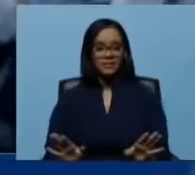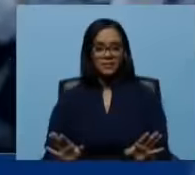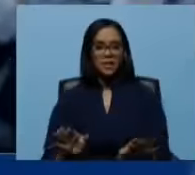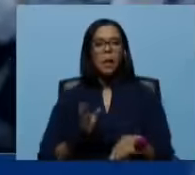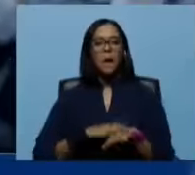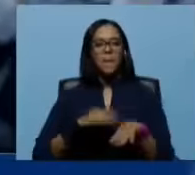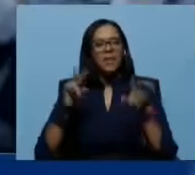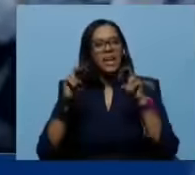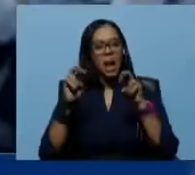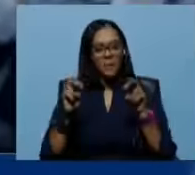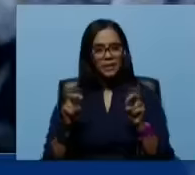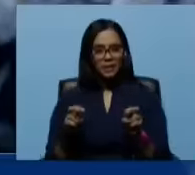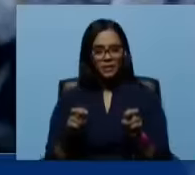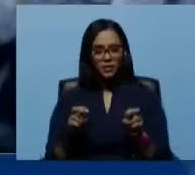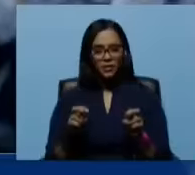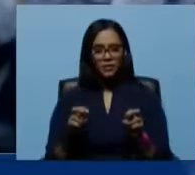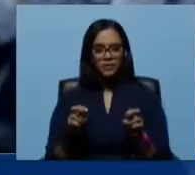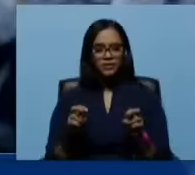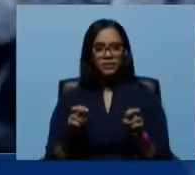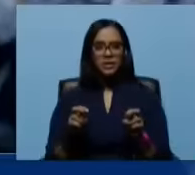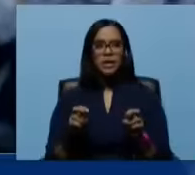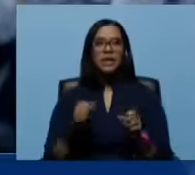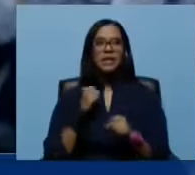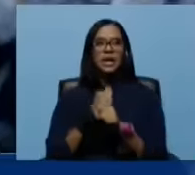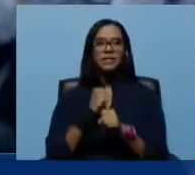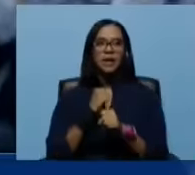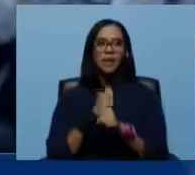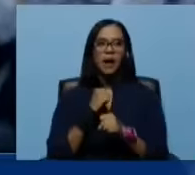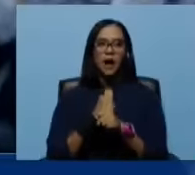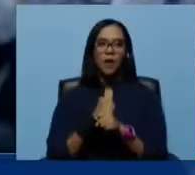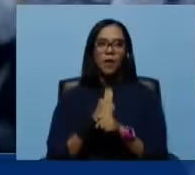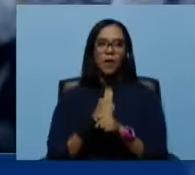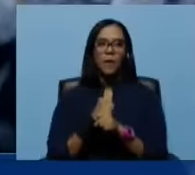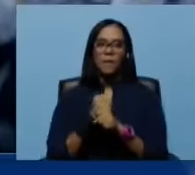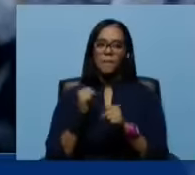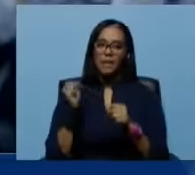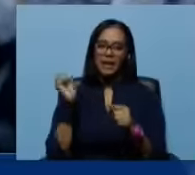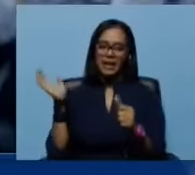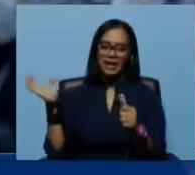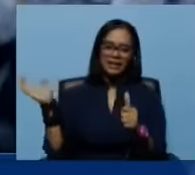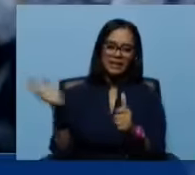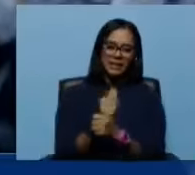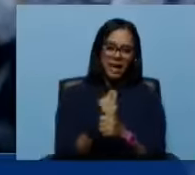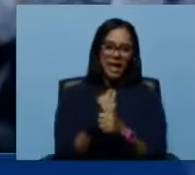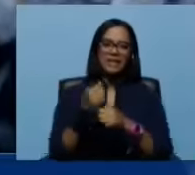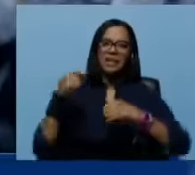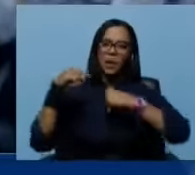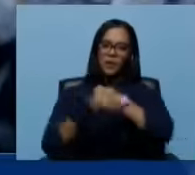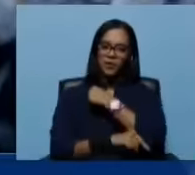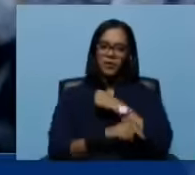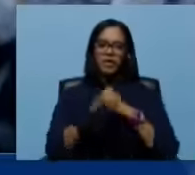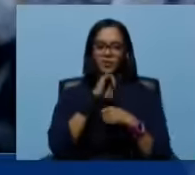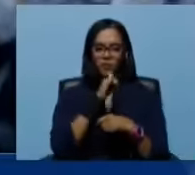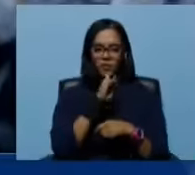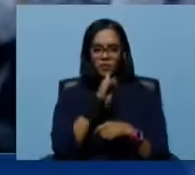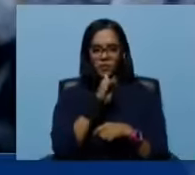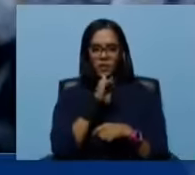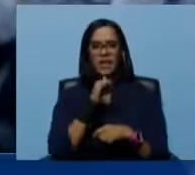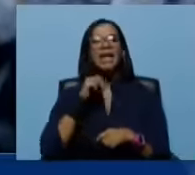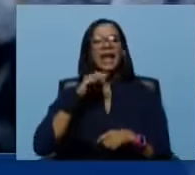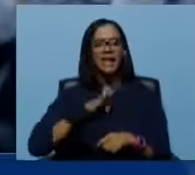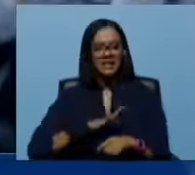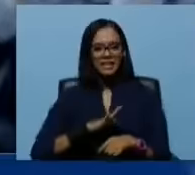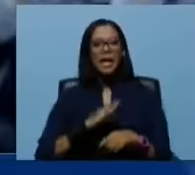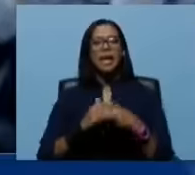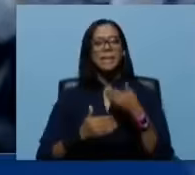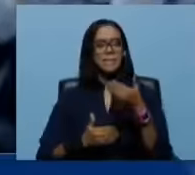las investigaciones y el trabajo para llegar hasta la profundidad de esta información está